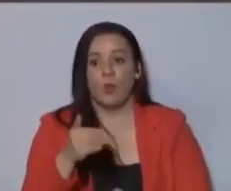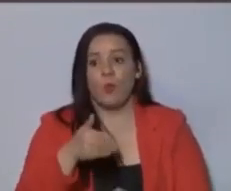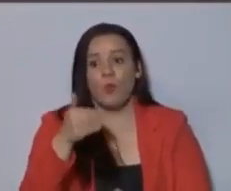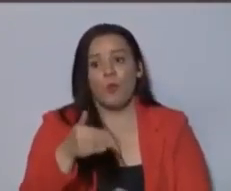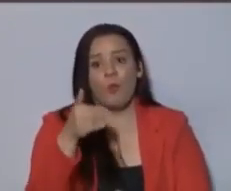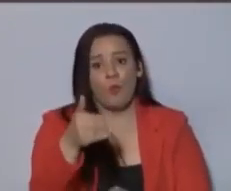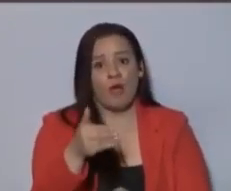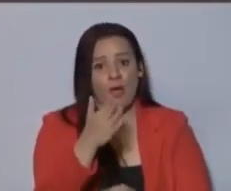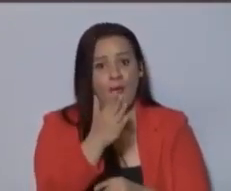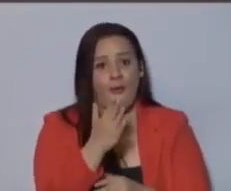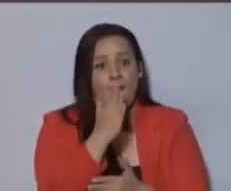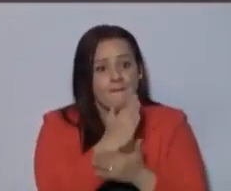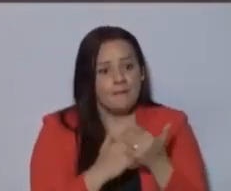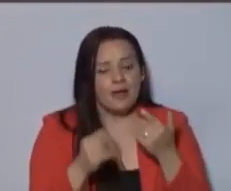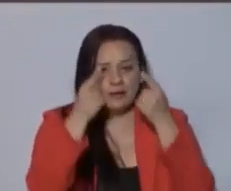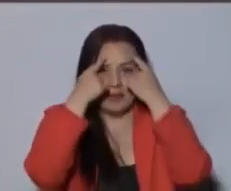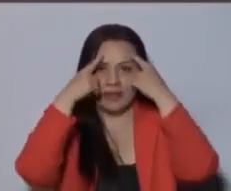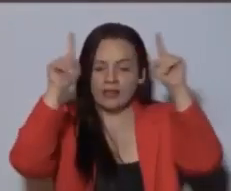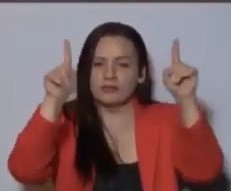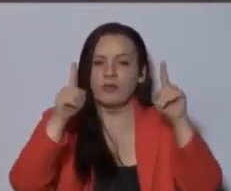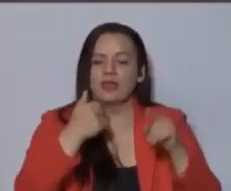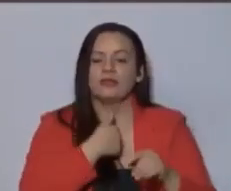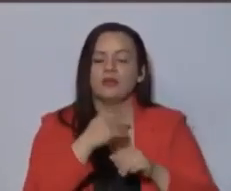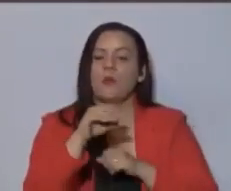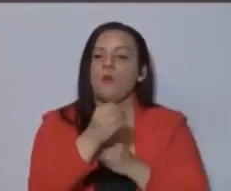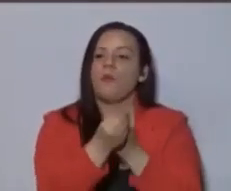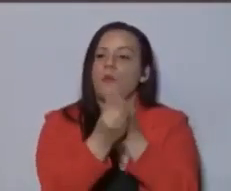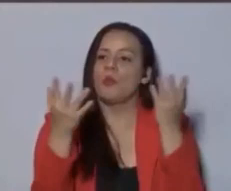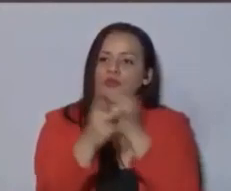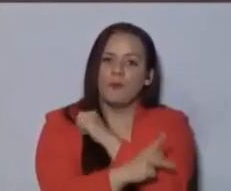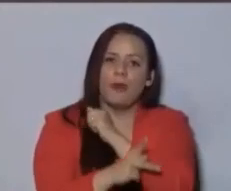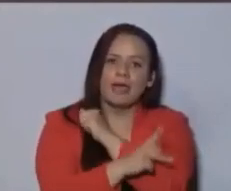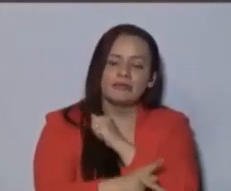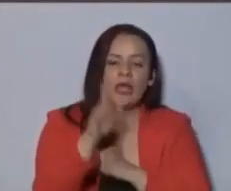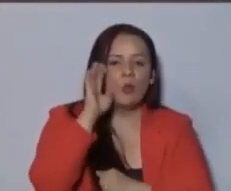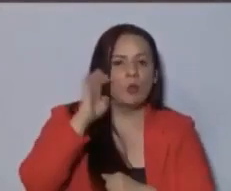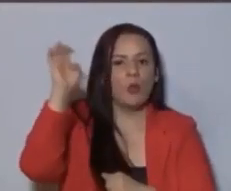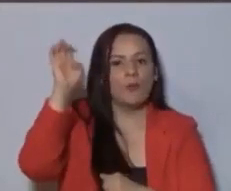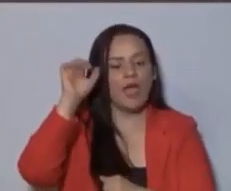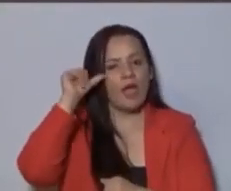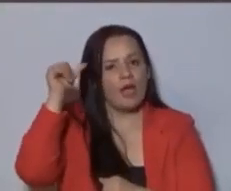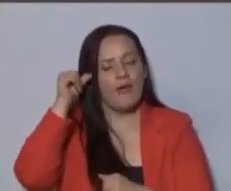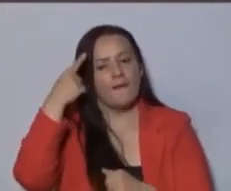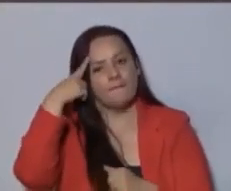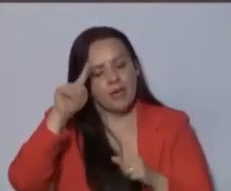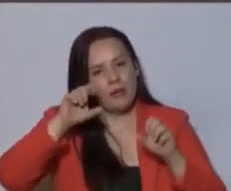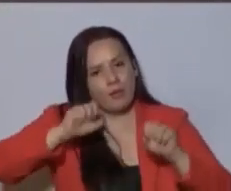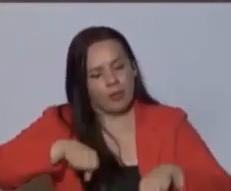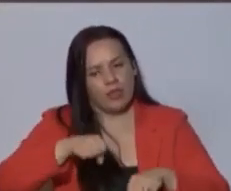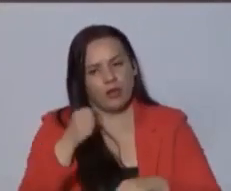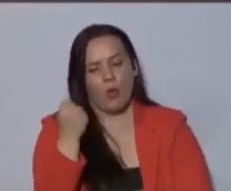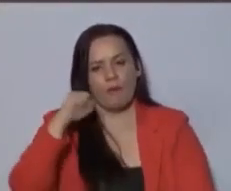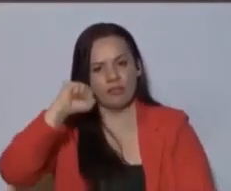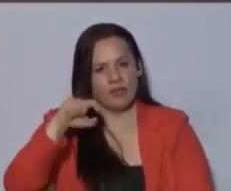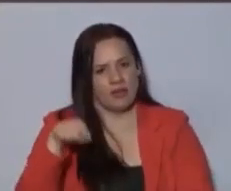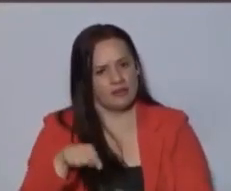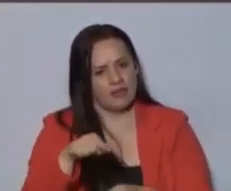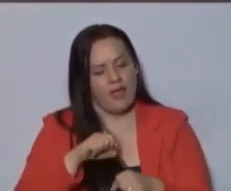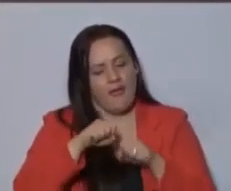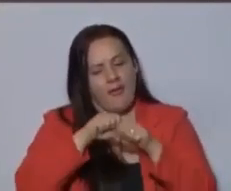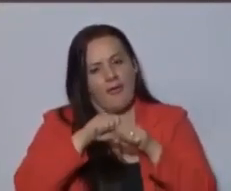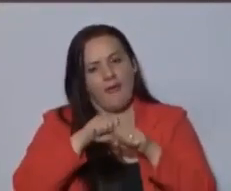Cuando parte del éxito que han tenido muchos países europeos y asiáticos para combatir esta pandemia es el